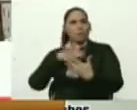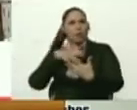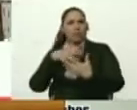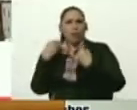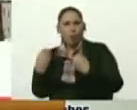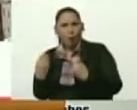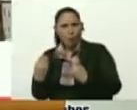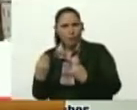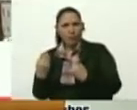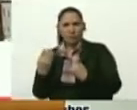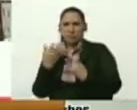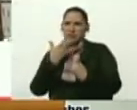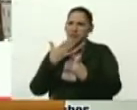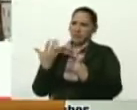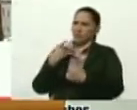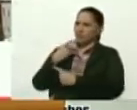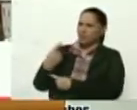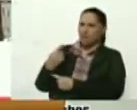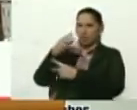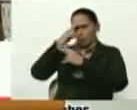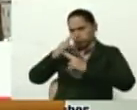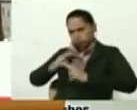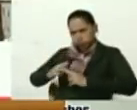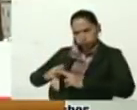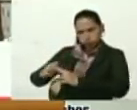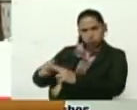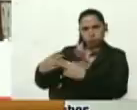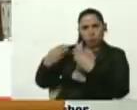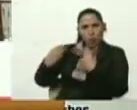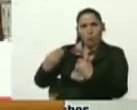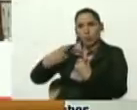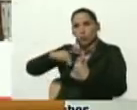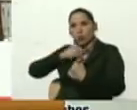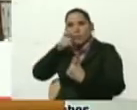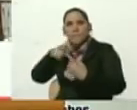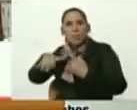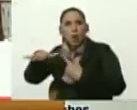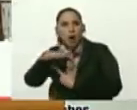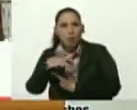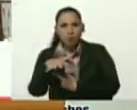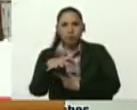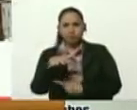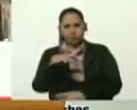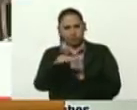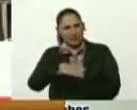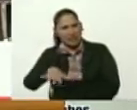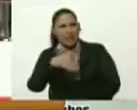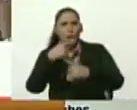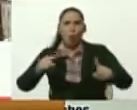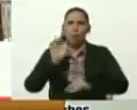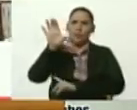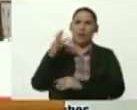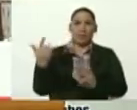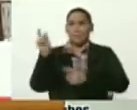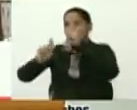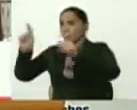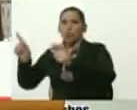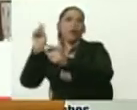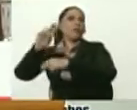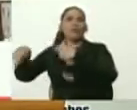colocando en entredicho la honorabilidad de nuestro pueblo en territorio extranjero. Por eso esa gente nunca